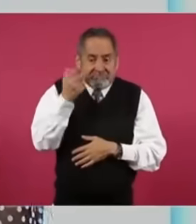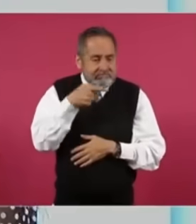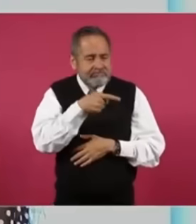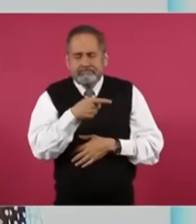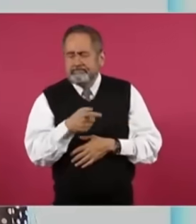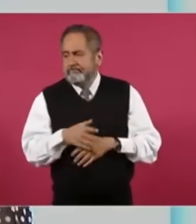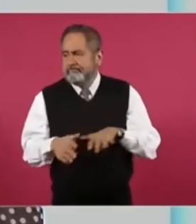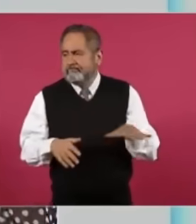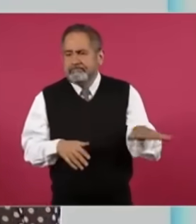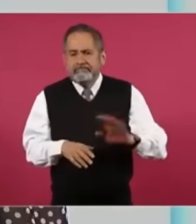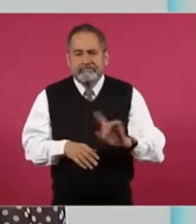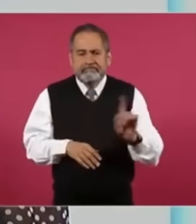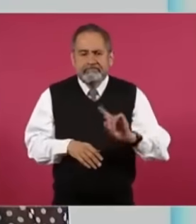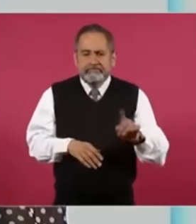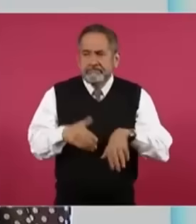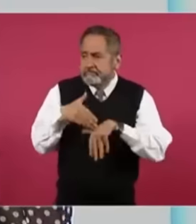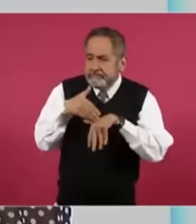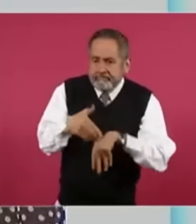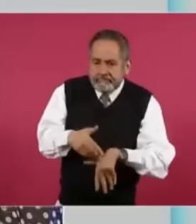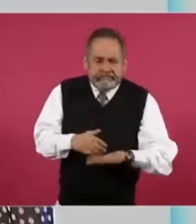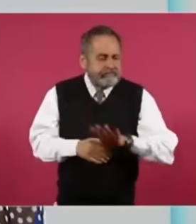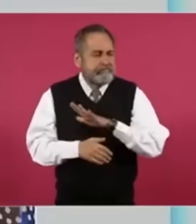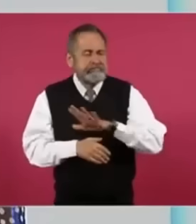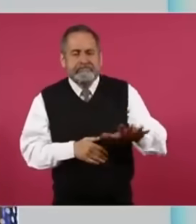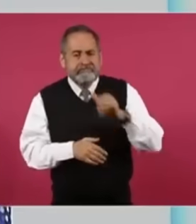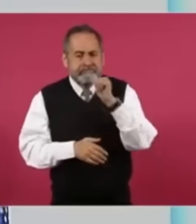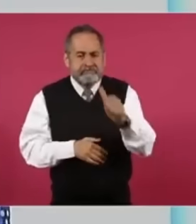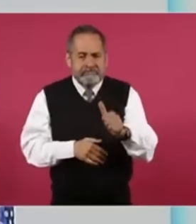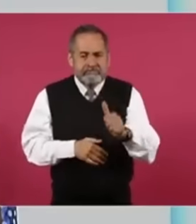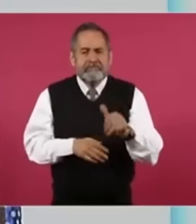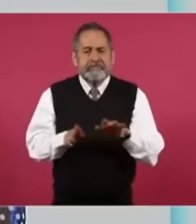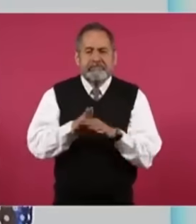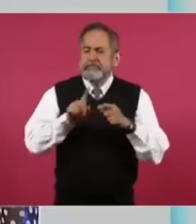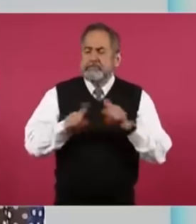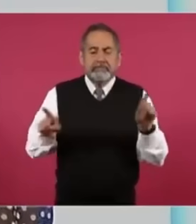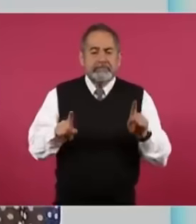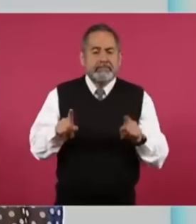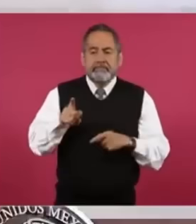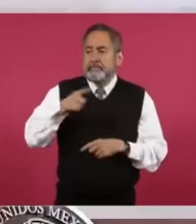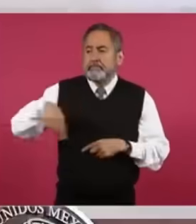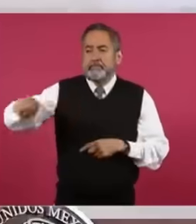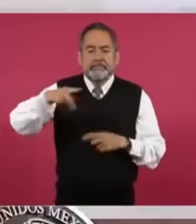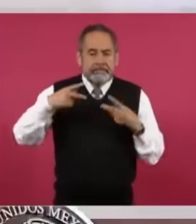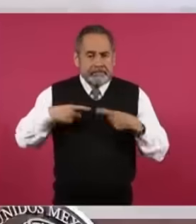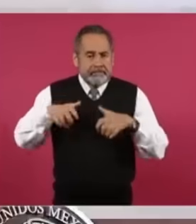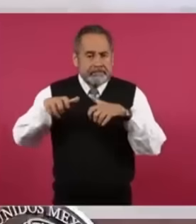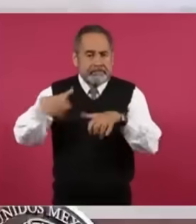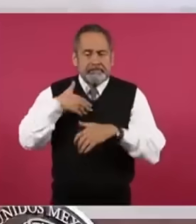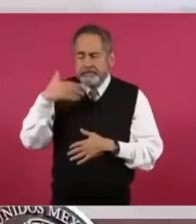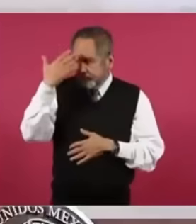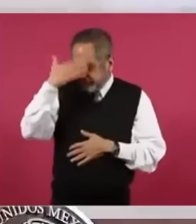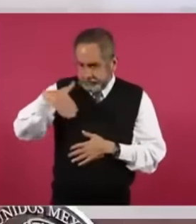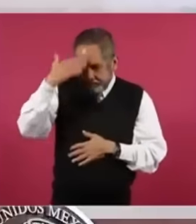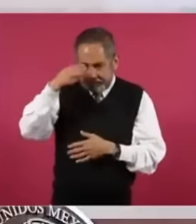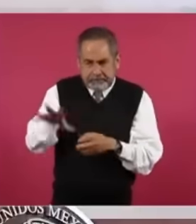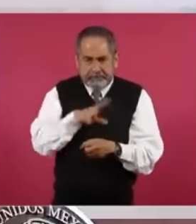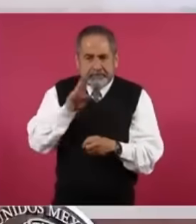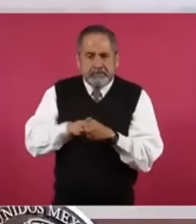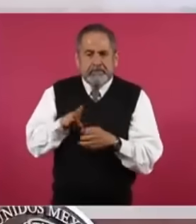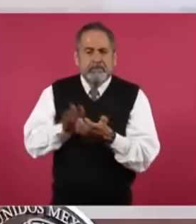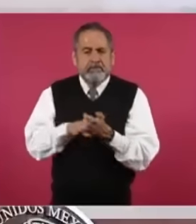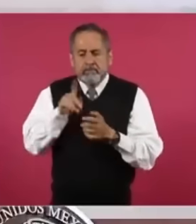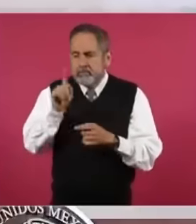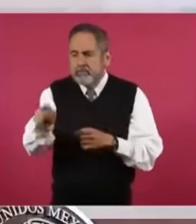que se publica en medios de comunicación y redes sociales. Al contrario, el pueblo encuentra o forma